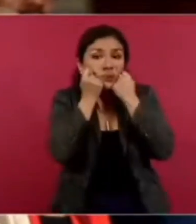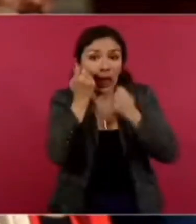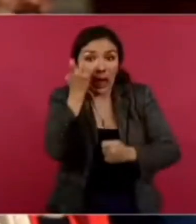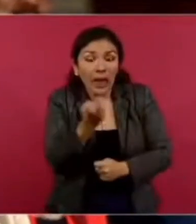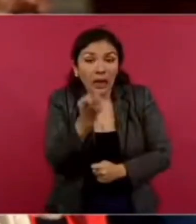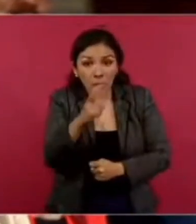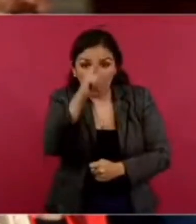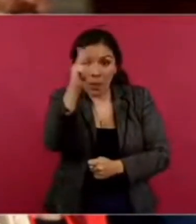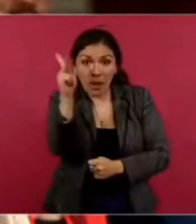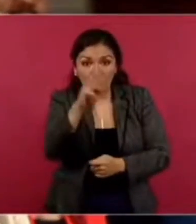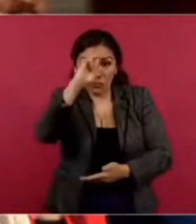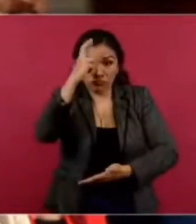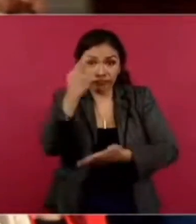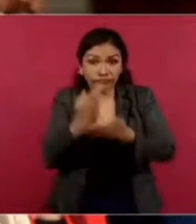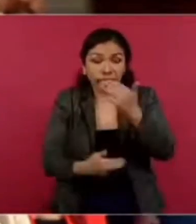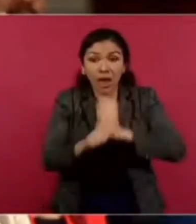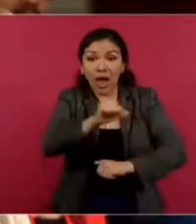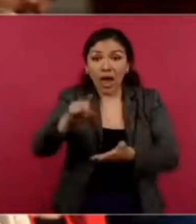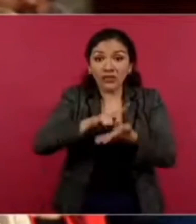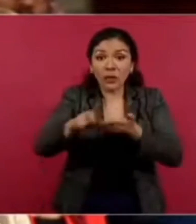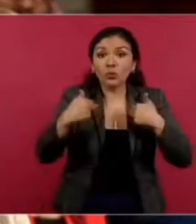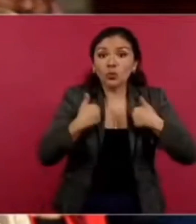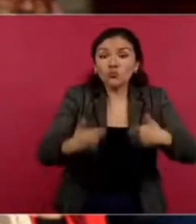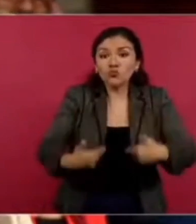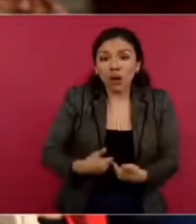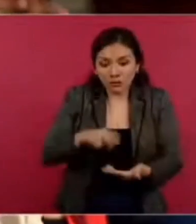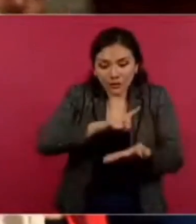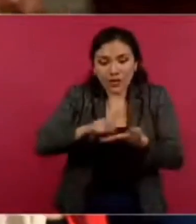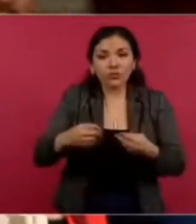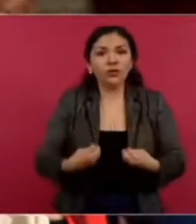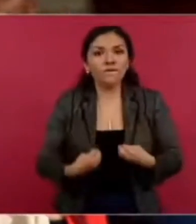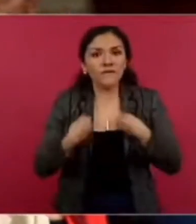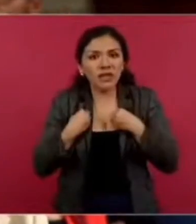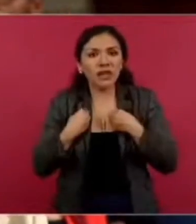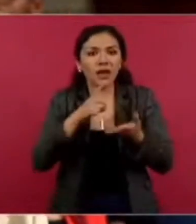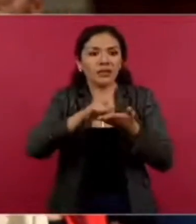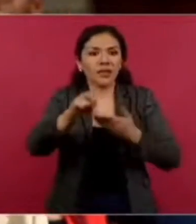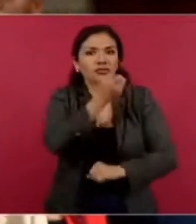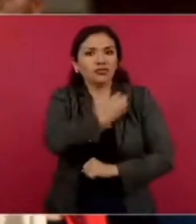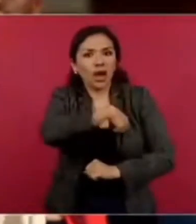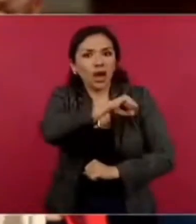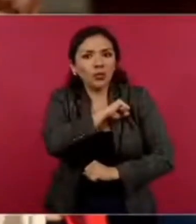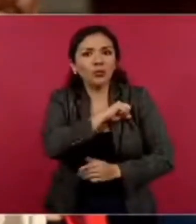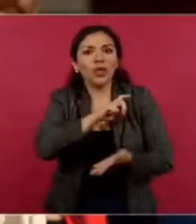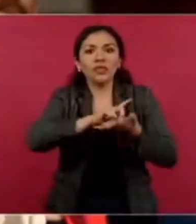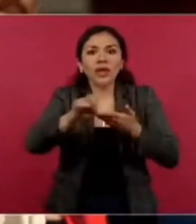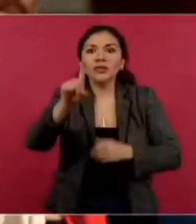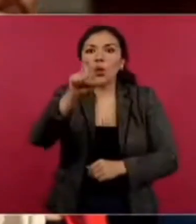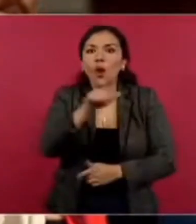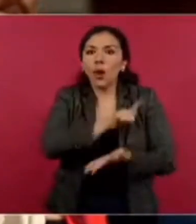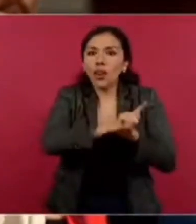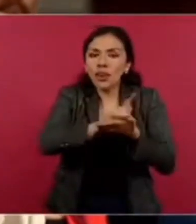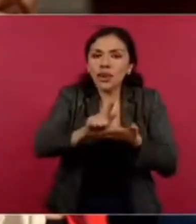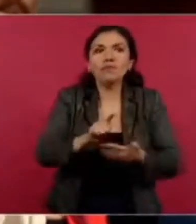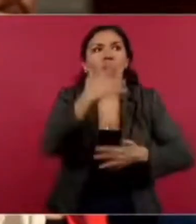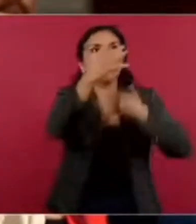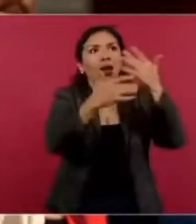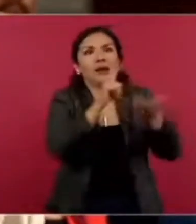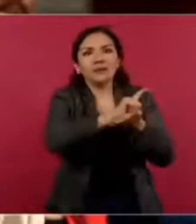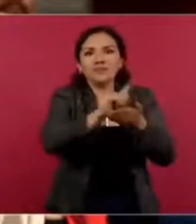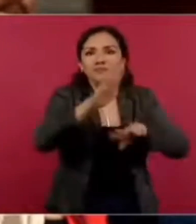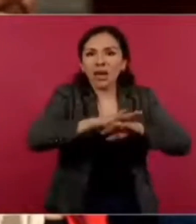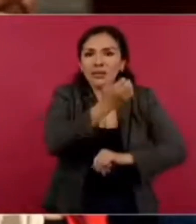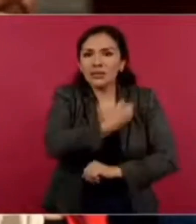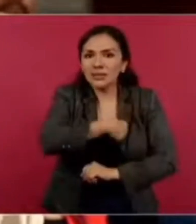violación sistemática de derechos humanos, el derecho a la vida, el derecho a la salud, el derecho al agua limpia, el derecho al medio ambiente sano,